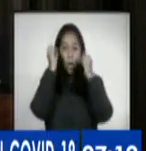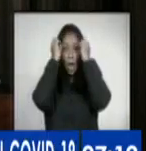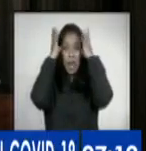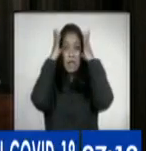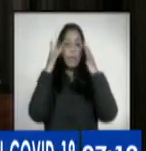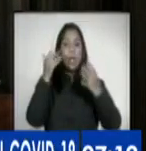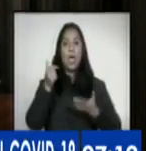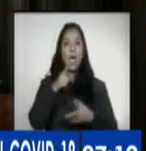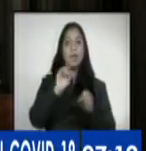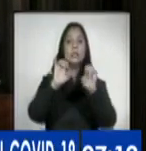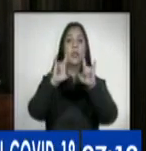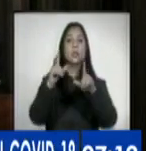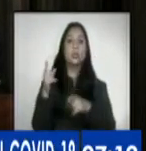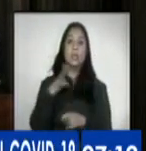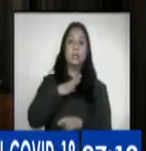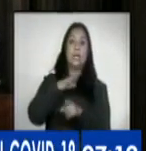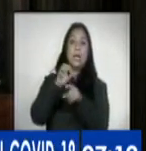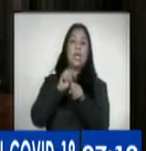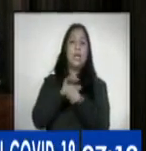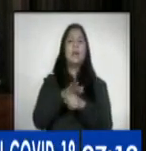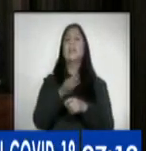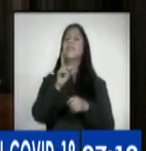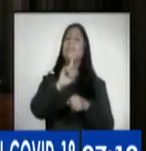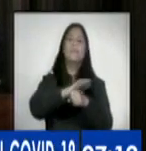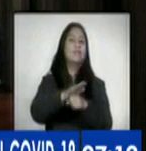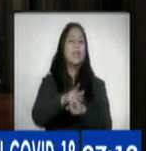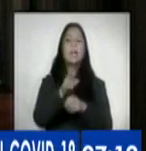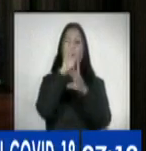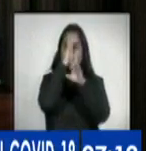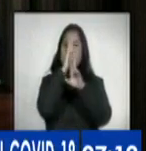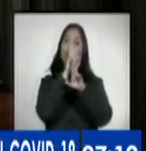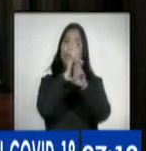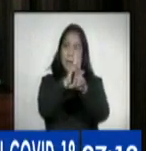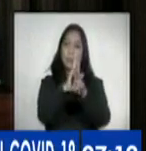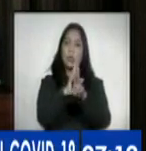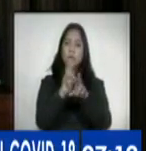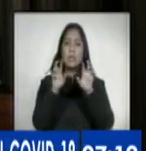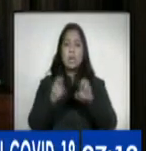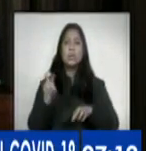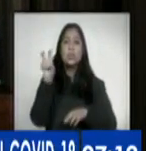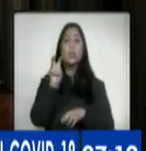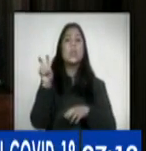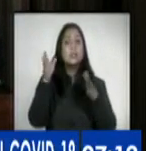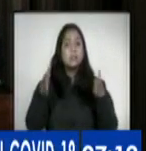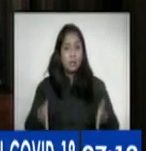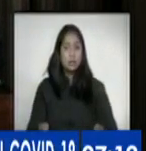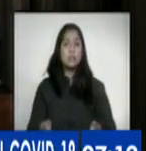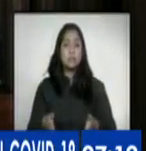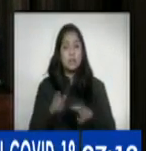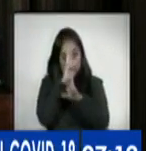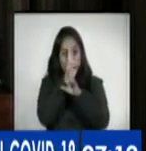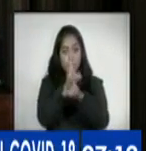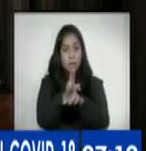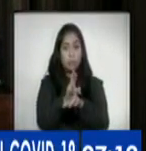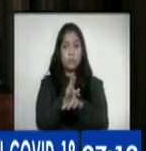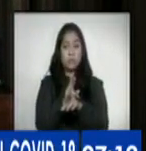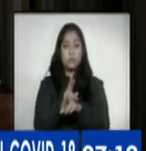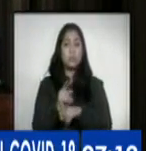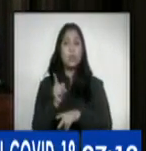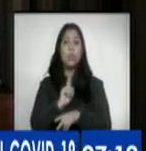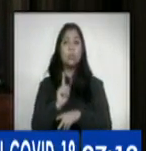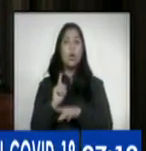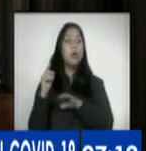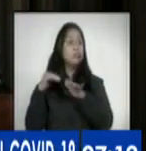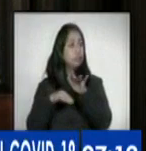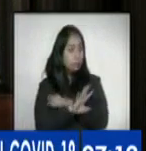gringo contaminado. Respetemos a nuestros turistas, los pocos que quedan en el país. No todos entraron